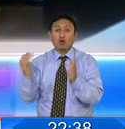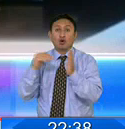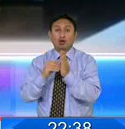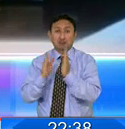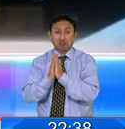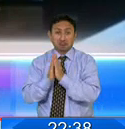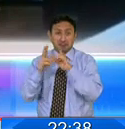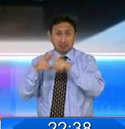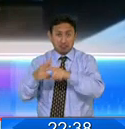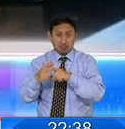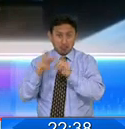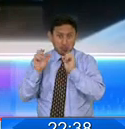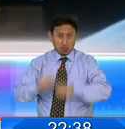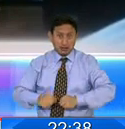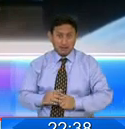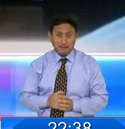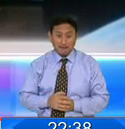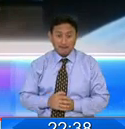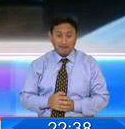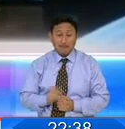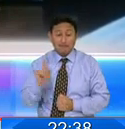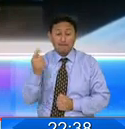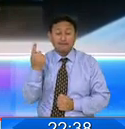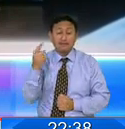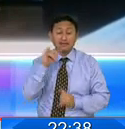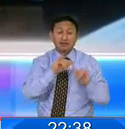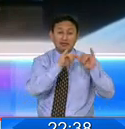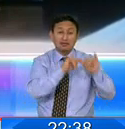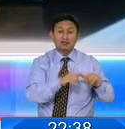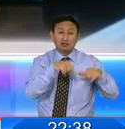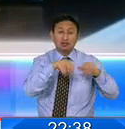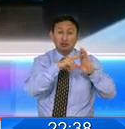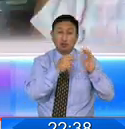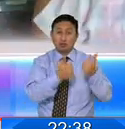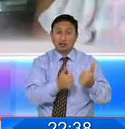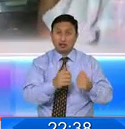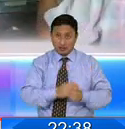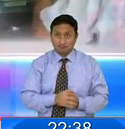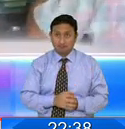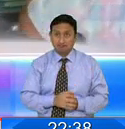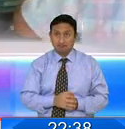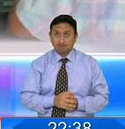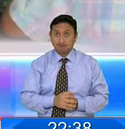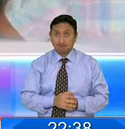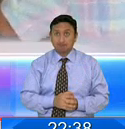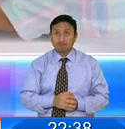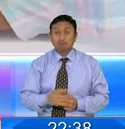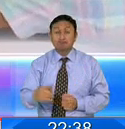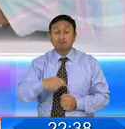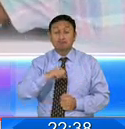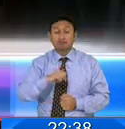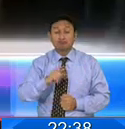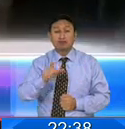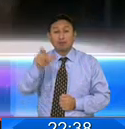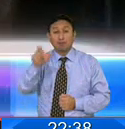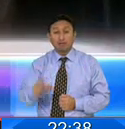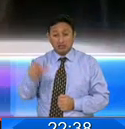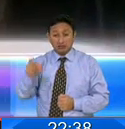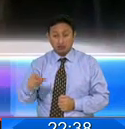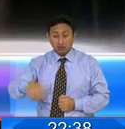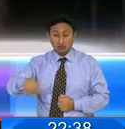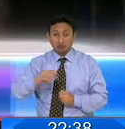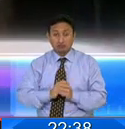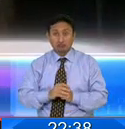de su libreta, ¿verdad? Y solo le van a quedar las notas buenas. Lo que permitirá, dice, para los clientes que el nivel